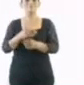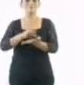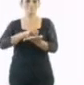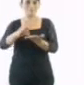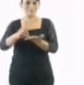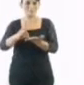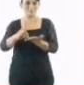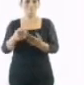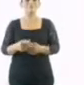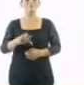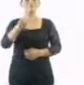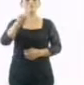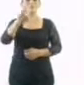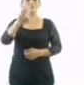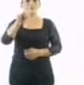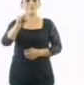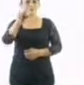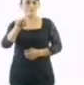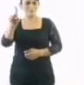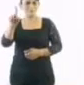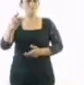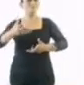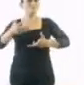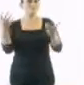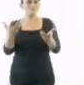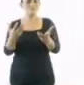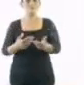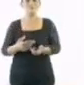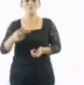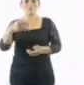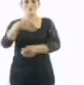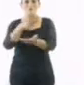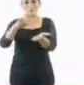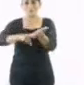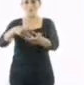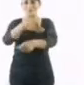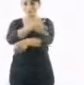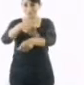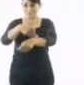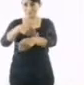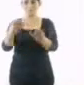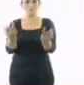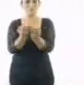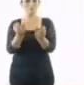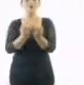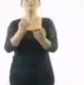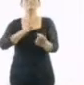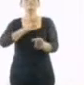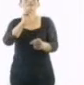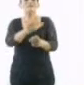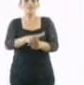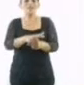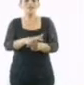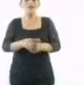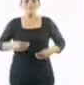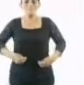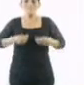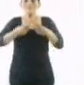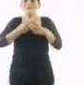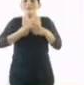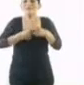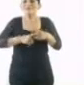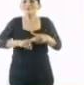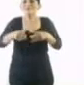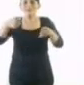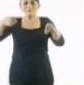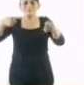Soy licenciada en Derecho. En el partido Encuentro Solidario promovemos los valores de la familia y especialmente el respeto a